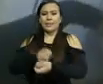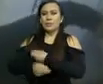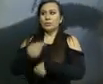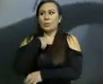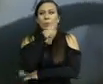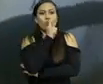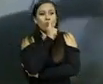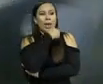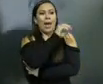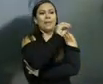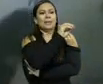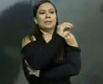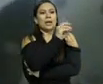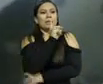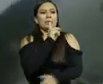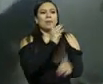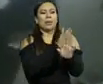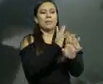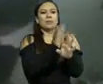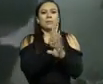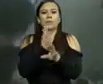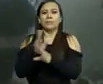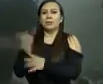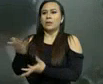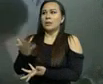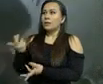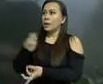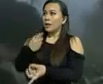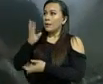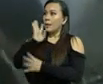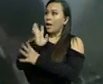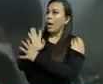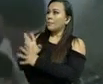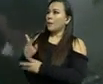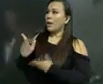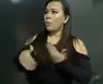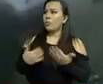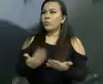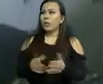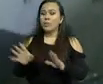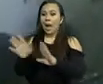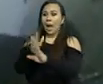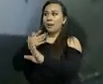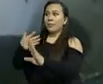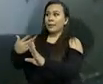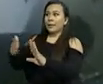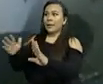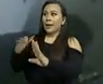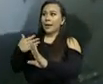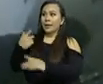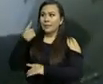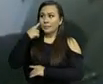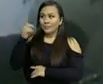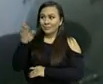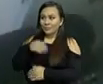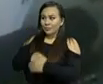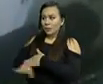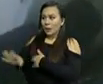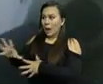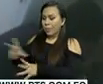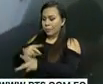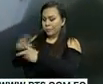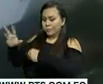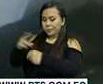y es que hablando por celular abre las puertas de una de las perchas y procede a retirar